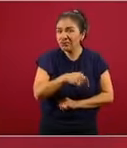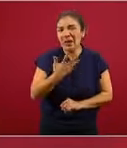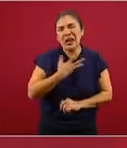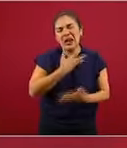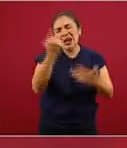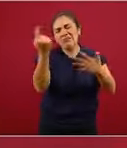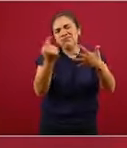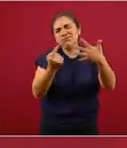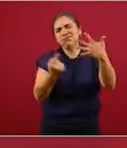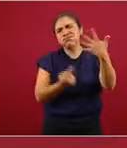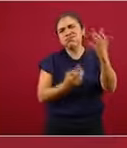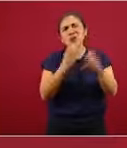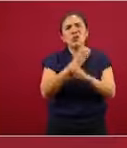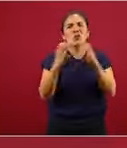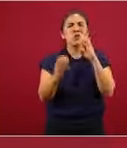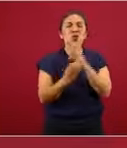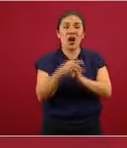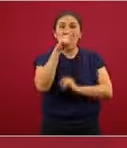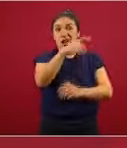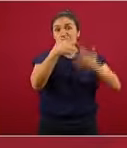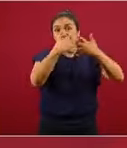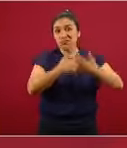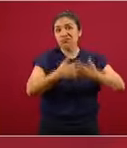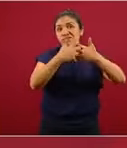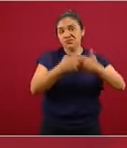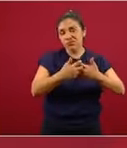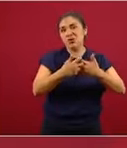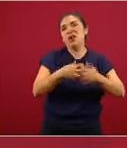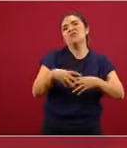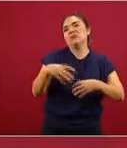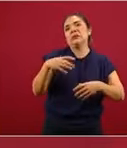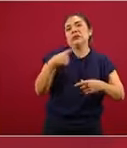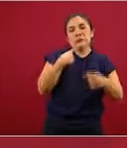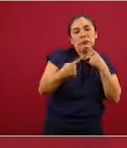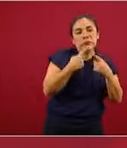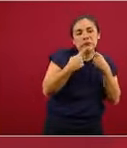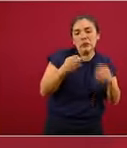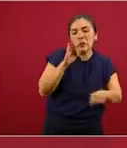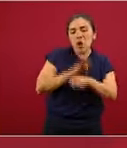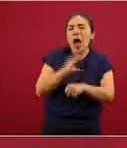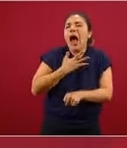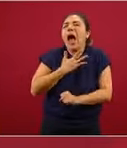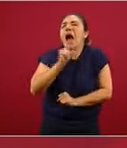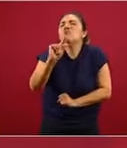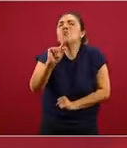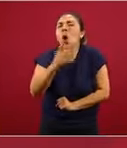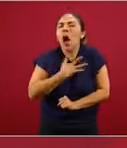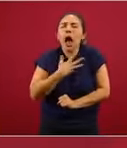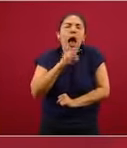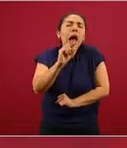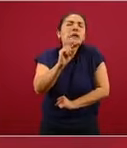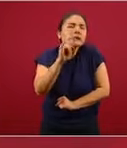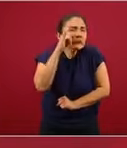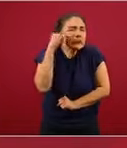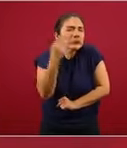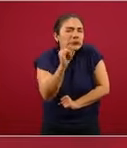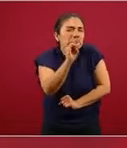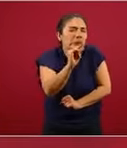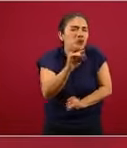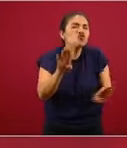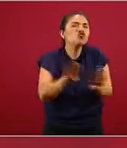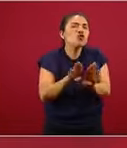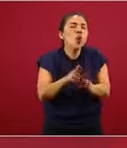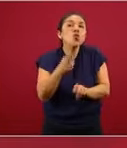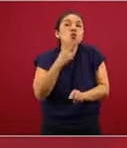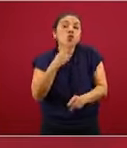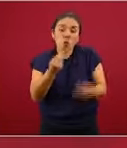de consideraciones a las que la industria contribuye desde su lado a decir es que poquito, es que depende de la dosis